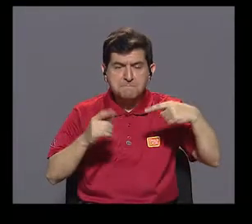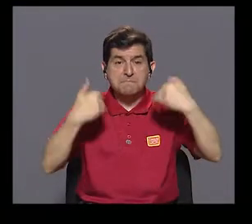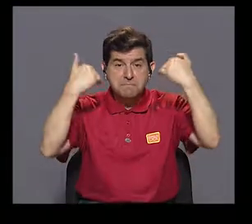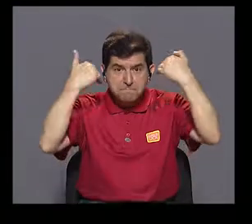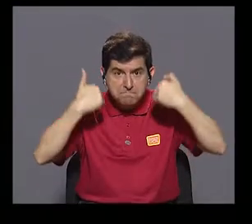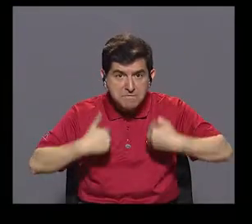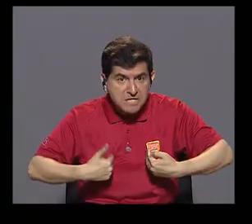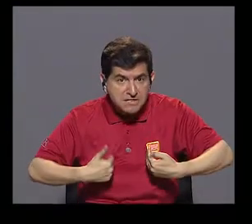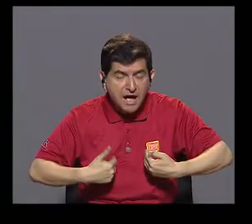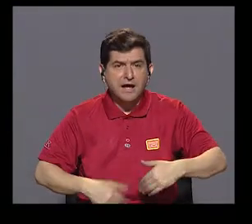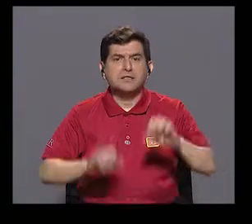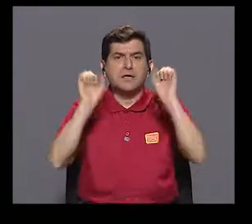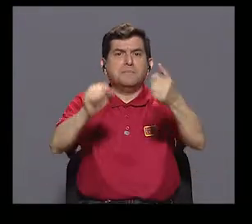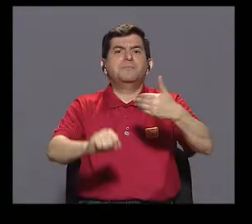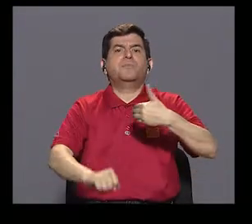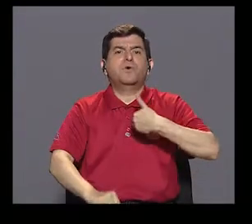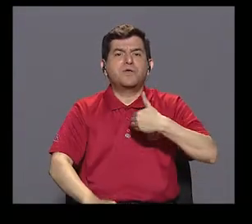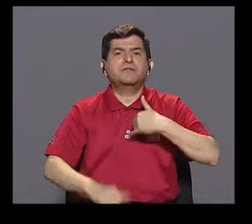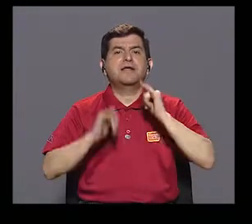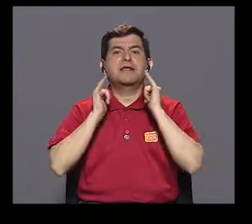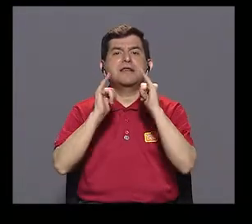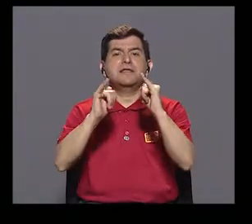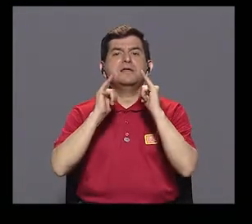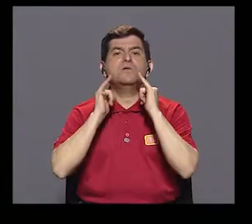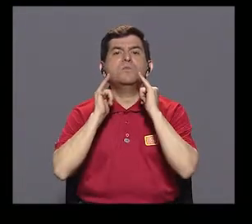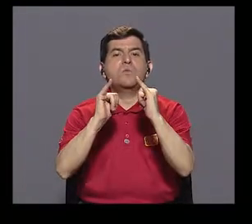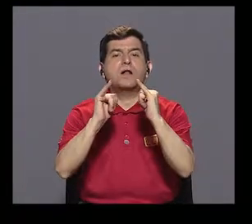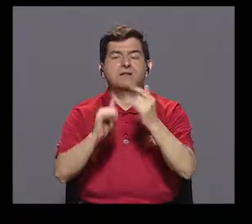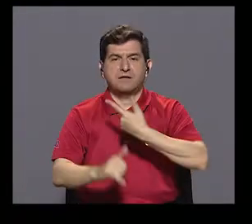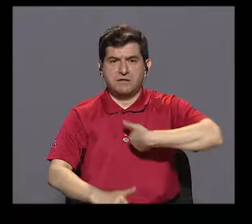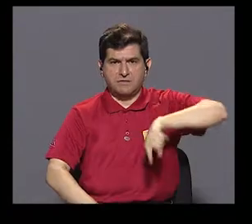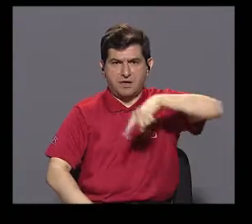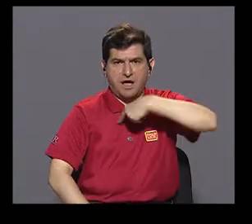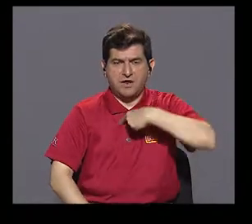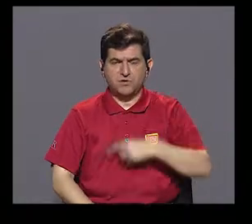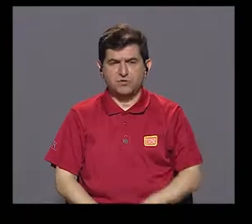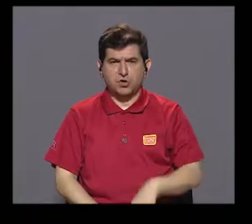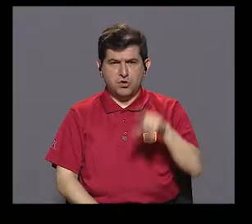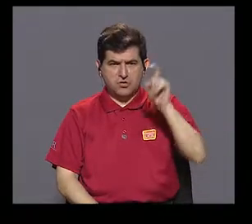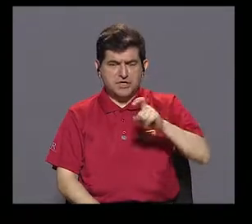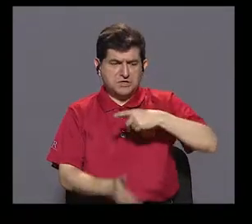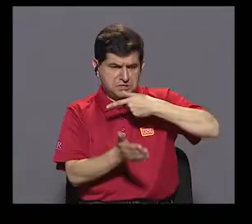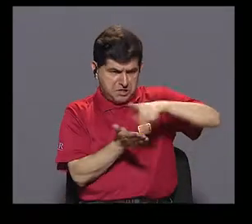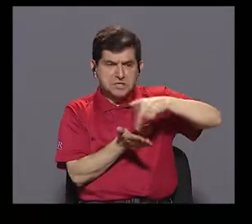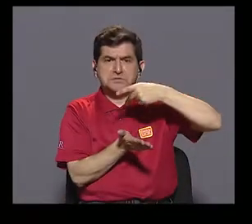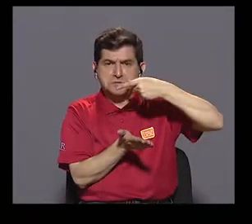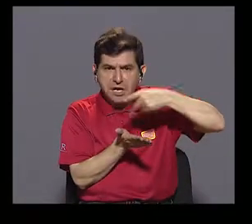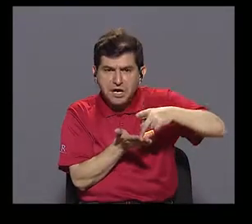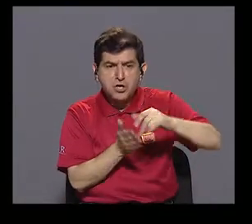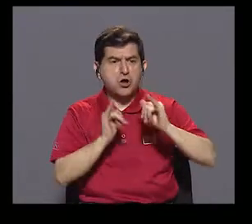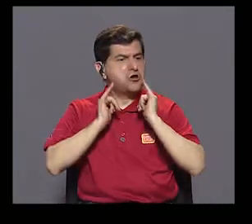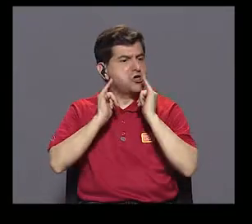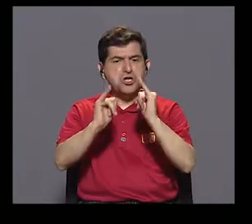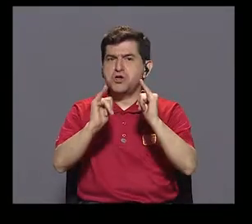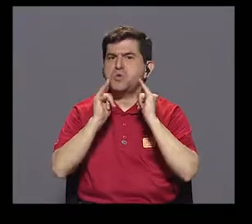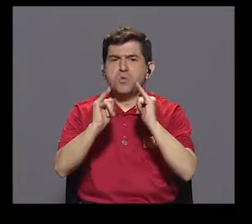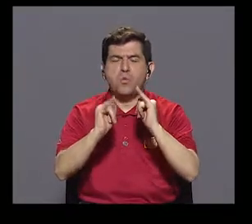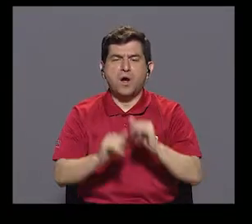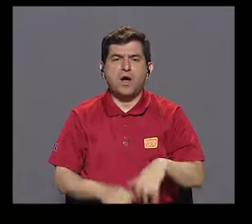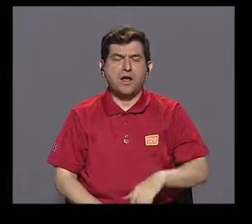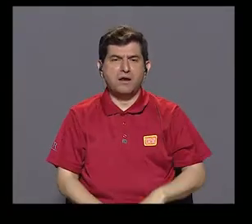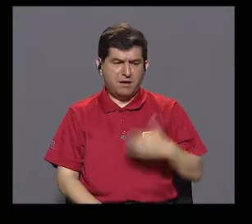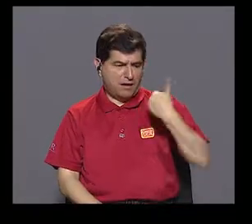de la humanidad es conseguir la igualdad. A nosotras se nos debe de pagar igual que